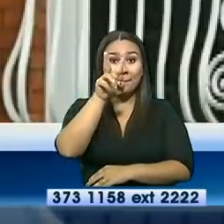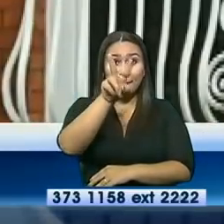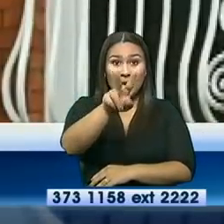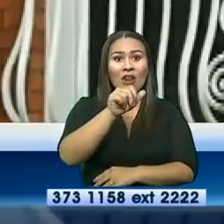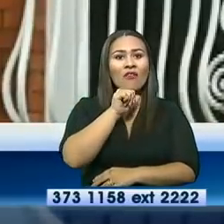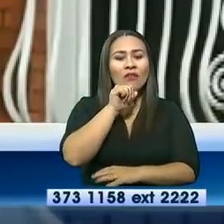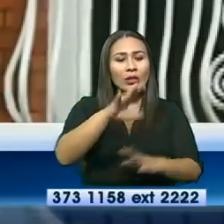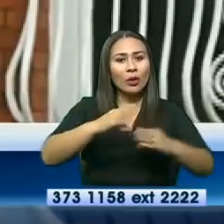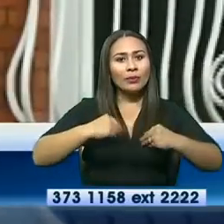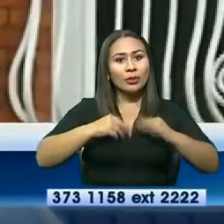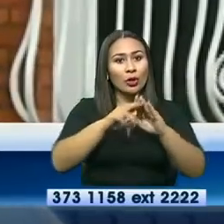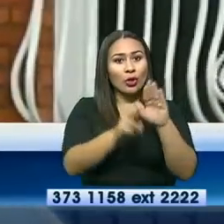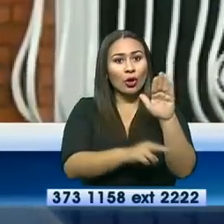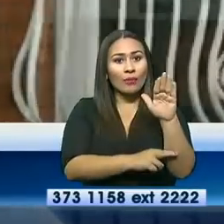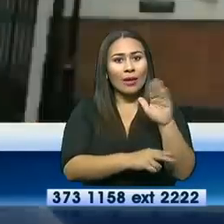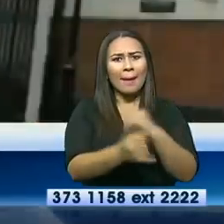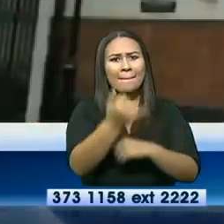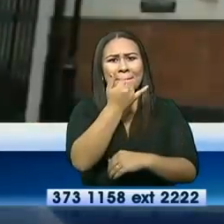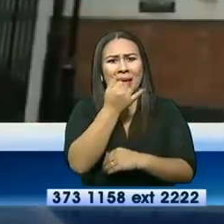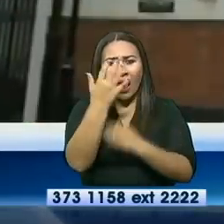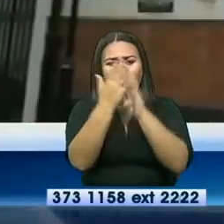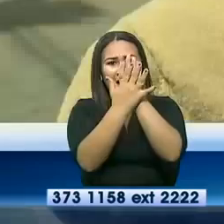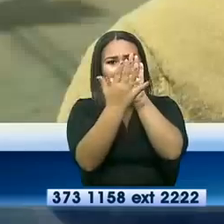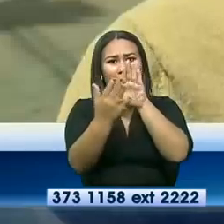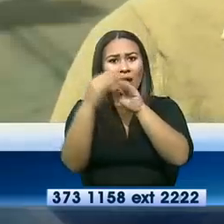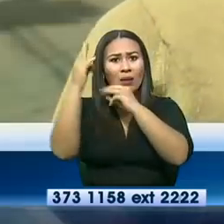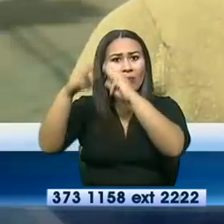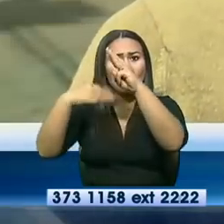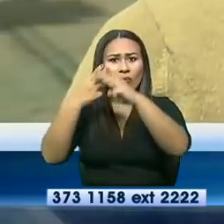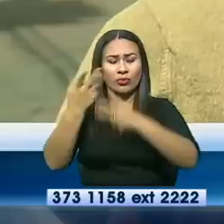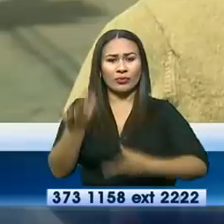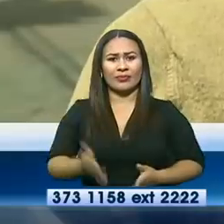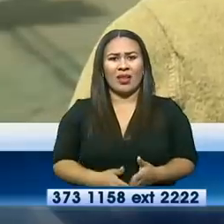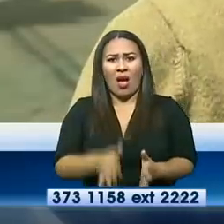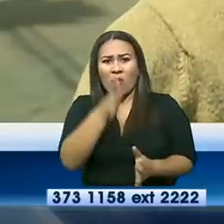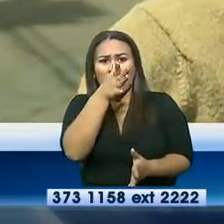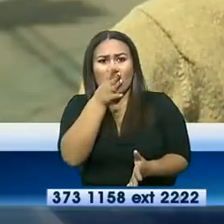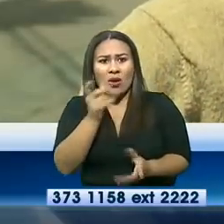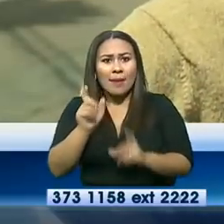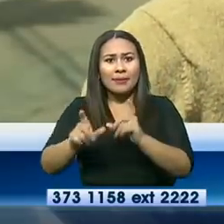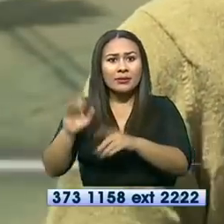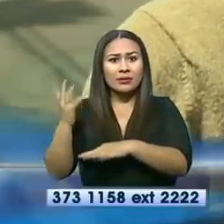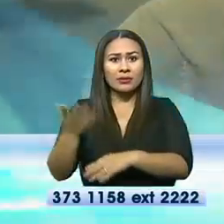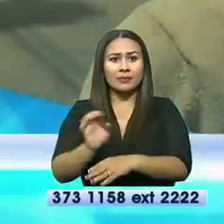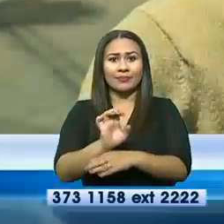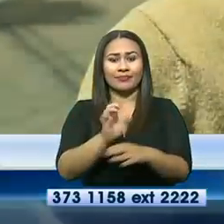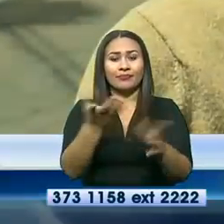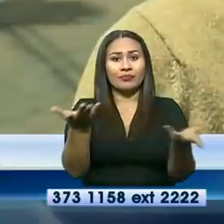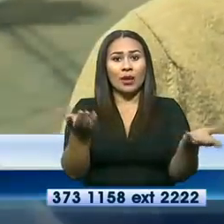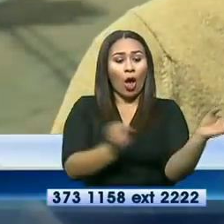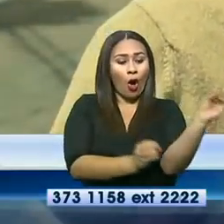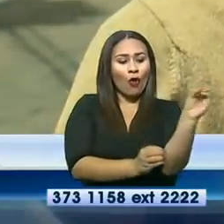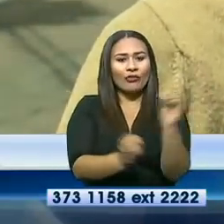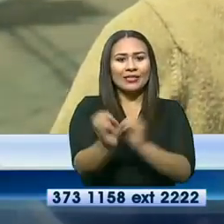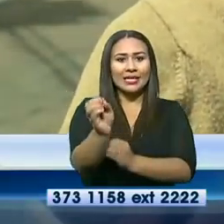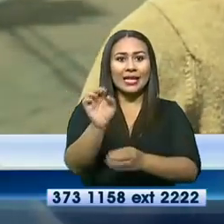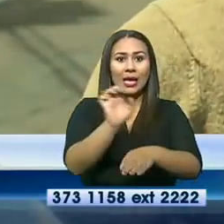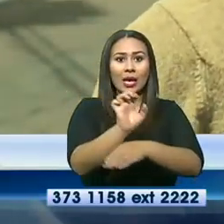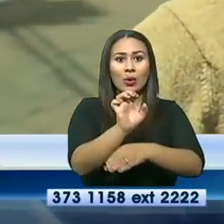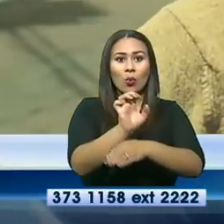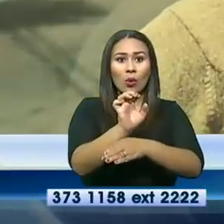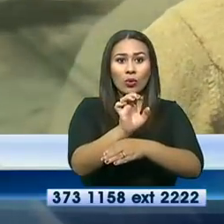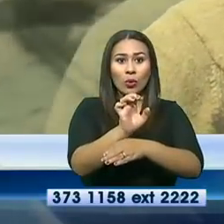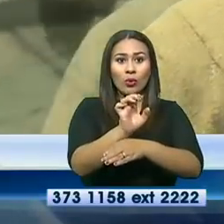asilo, dando a Ecuador una mala imagen frente al mundo. Ha convertido a la embajada del Ecuador en Londres en su centro